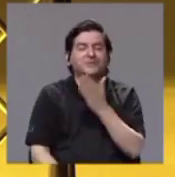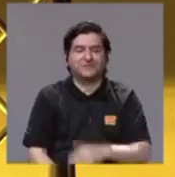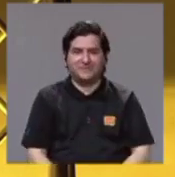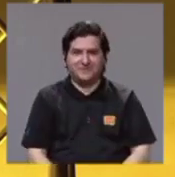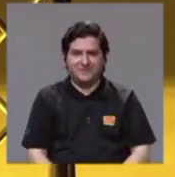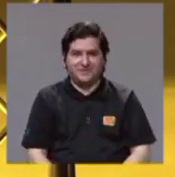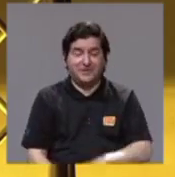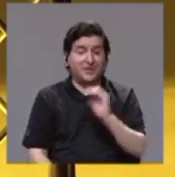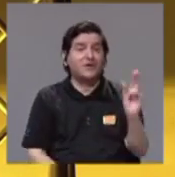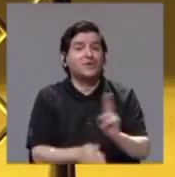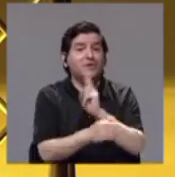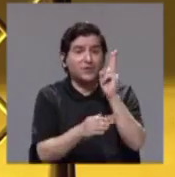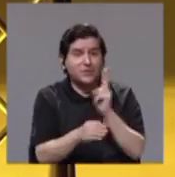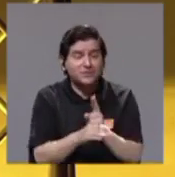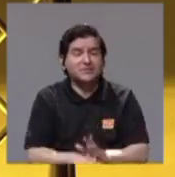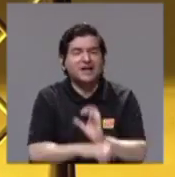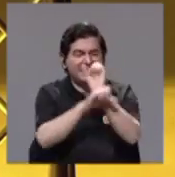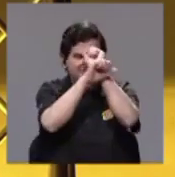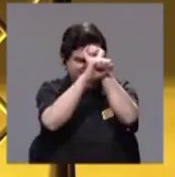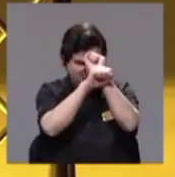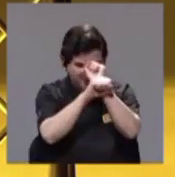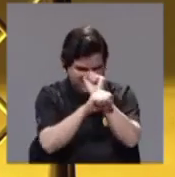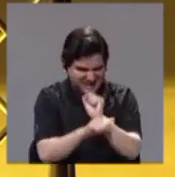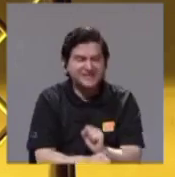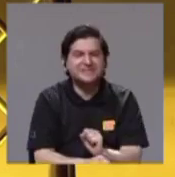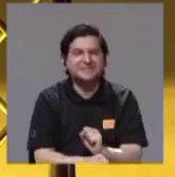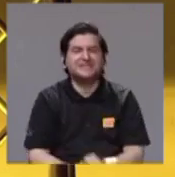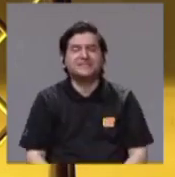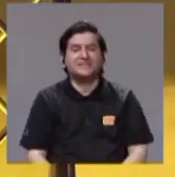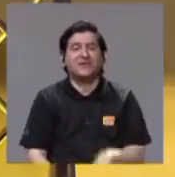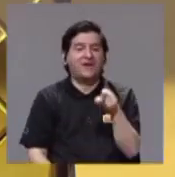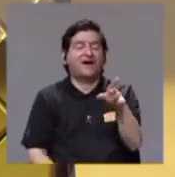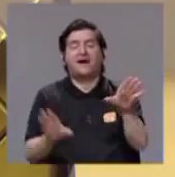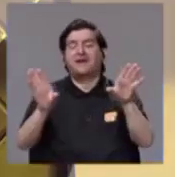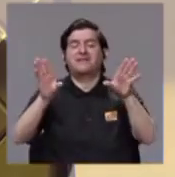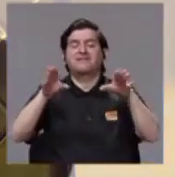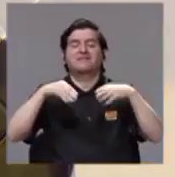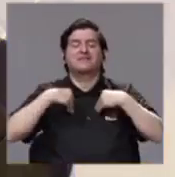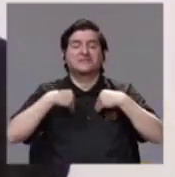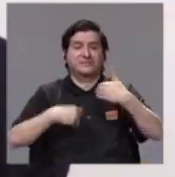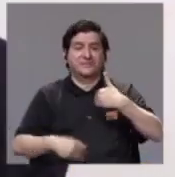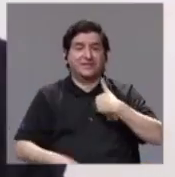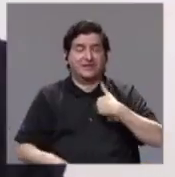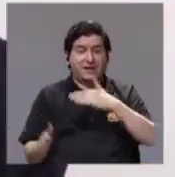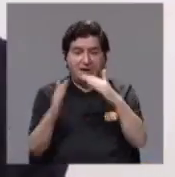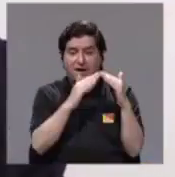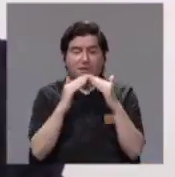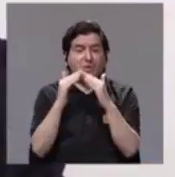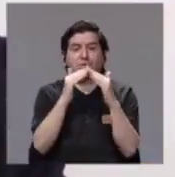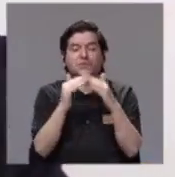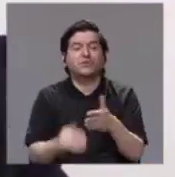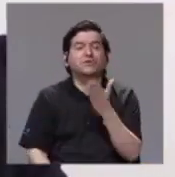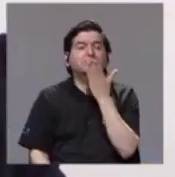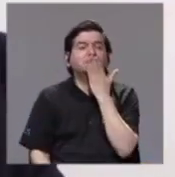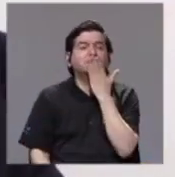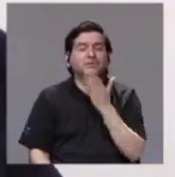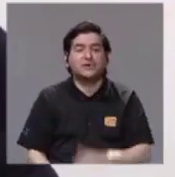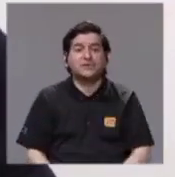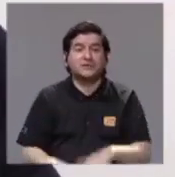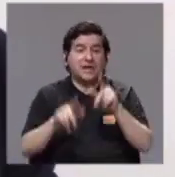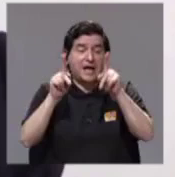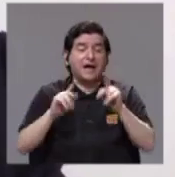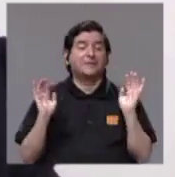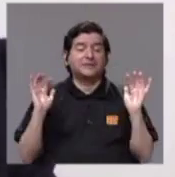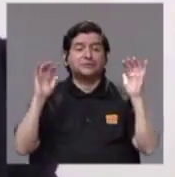indígena y utilizando las tradiciones de acogida que daban los pueblos indígenas